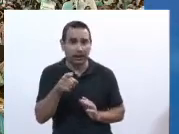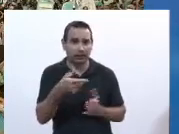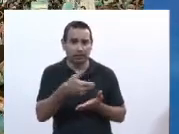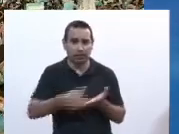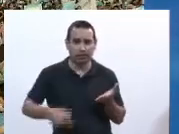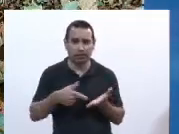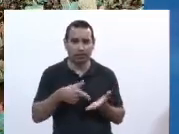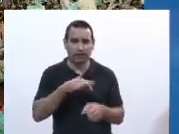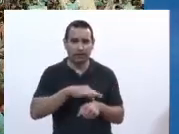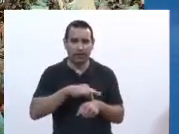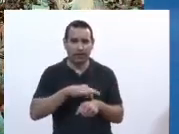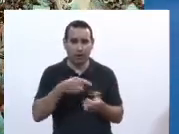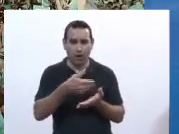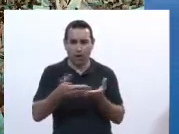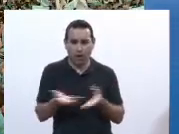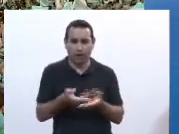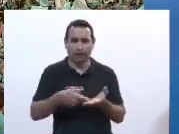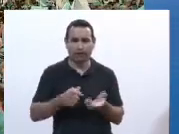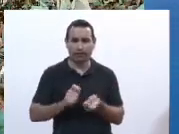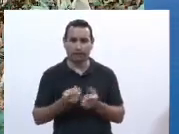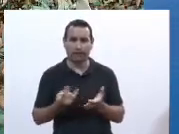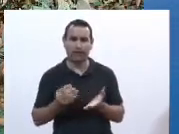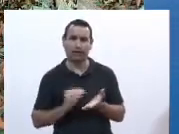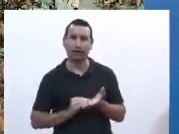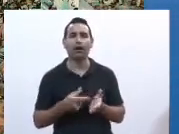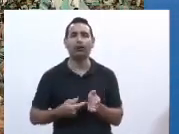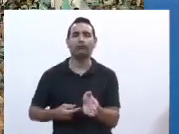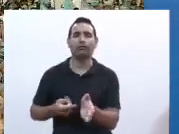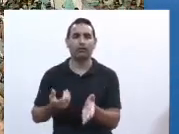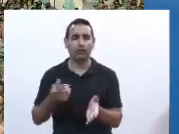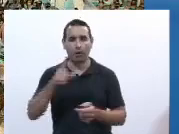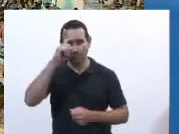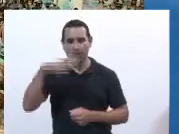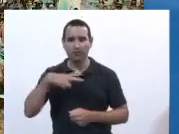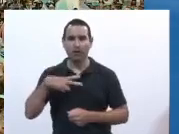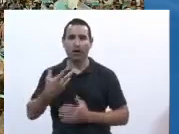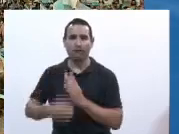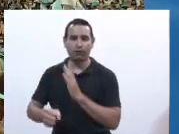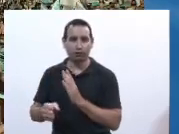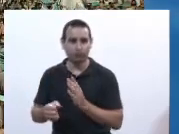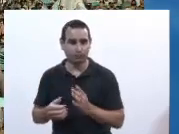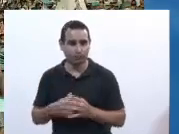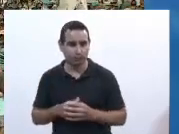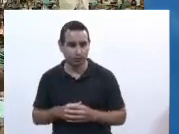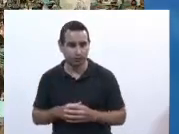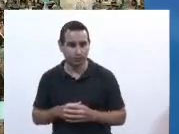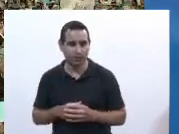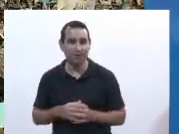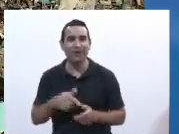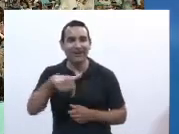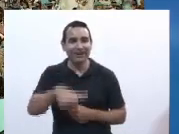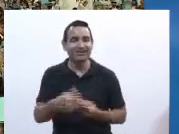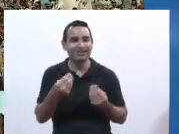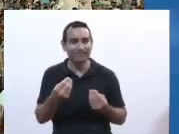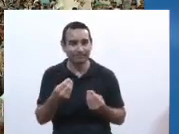diagnóstico para salir airosas de esa situación en un hospital privado. Pero acá de lo que se trata